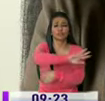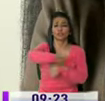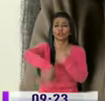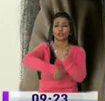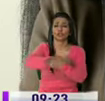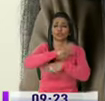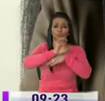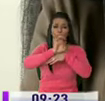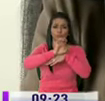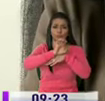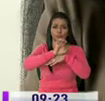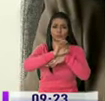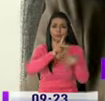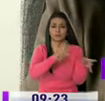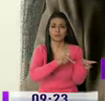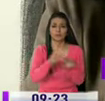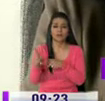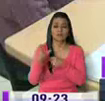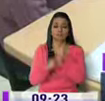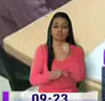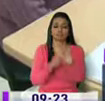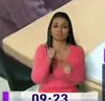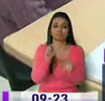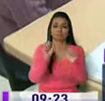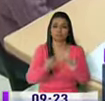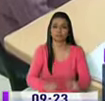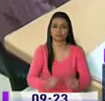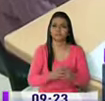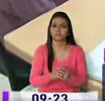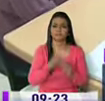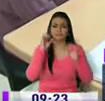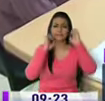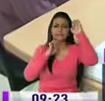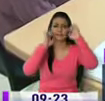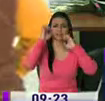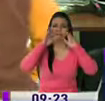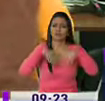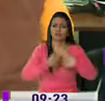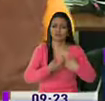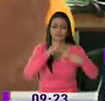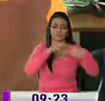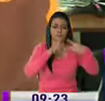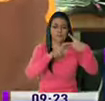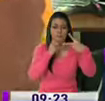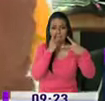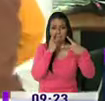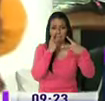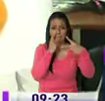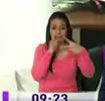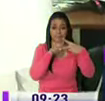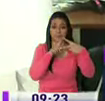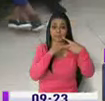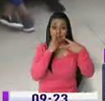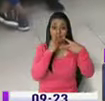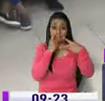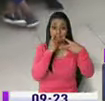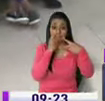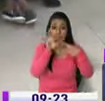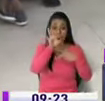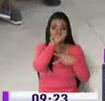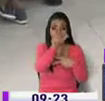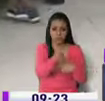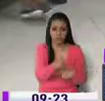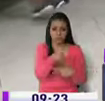que se implementa de manera progresiva. La estrategia funcionará en dos pasos. La primera identificará al